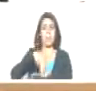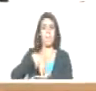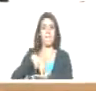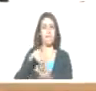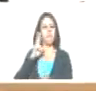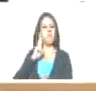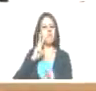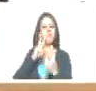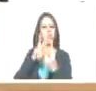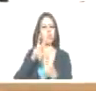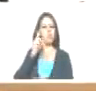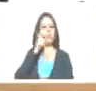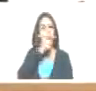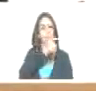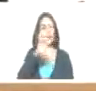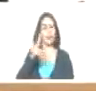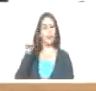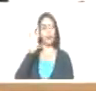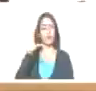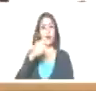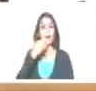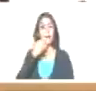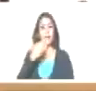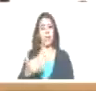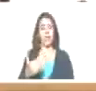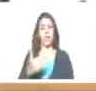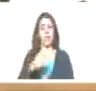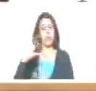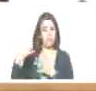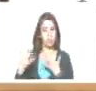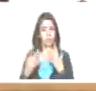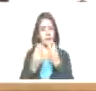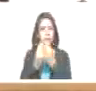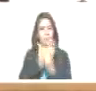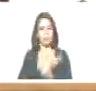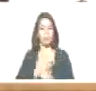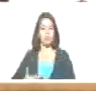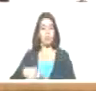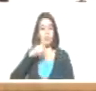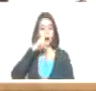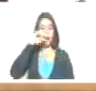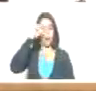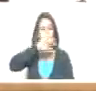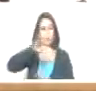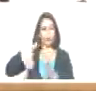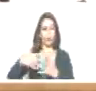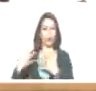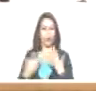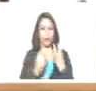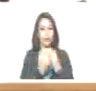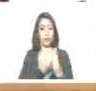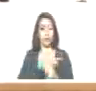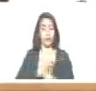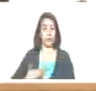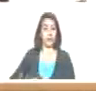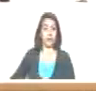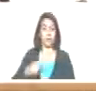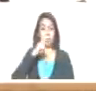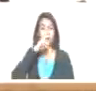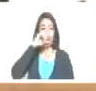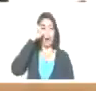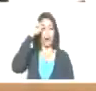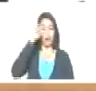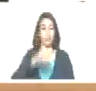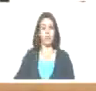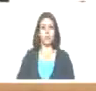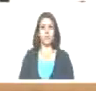Venezuela y pedirle: acompañen a presidente Nicolás Maduro, acompañemos todos a presidente Nicolás Maduro,